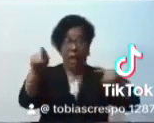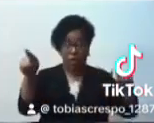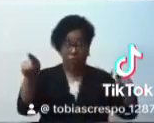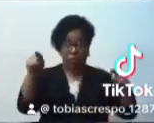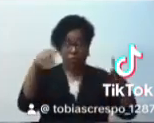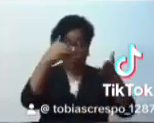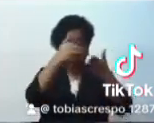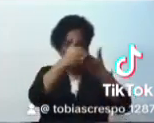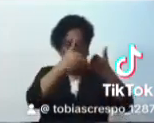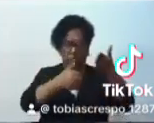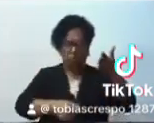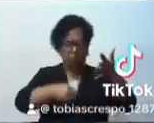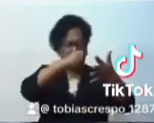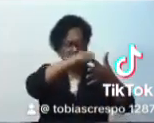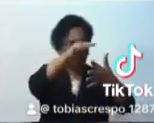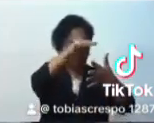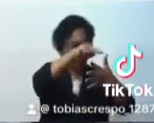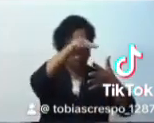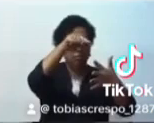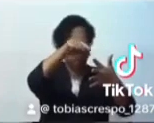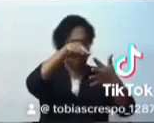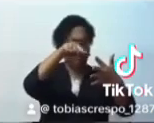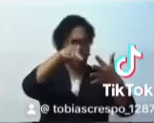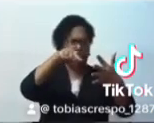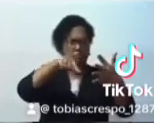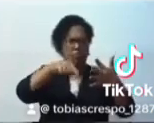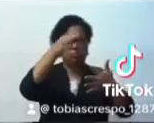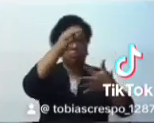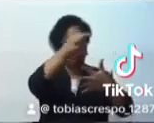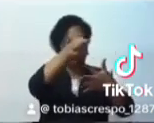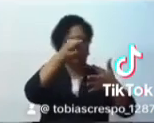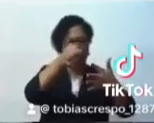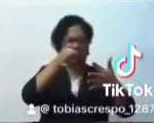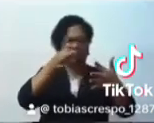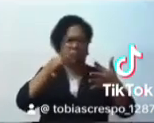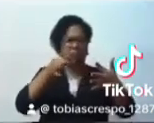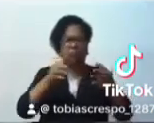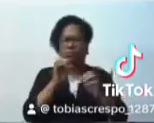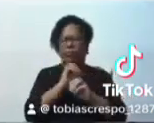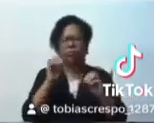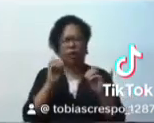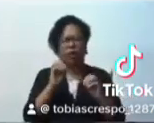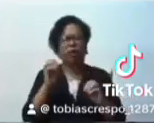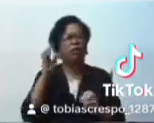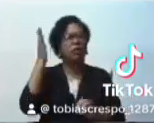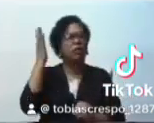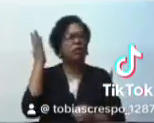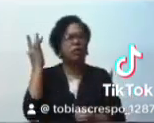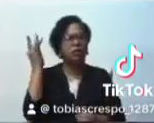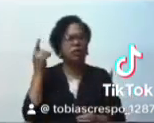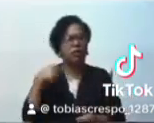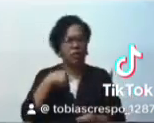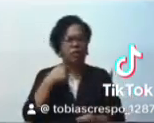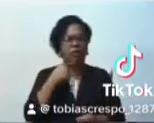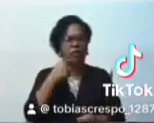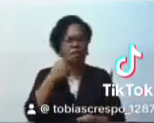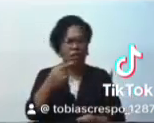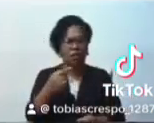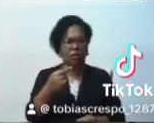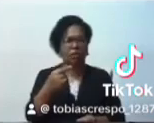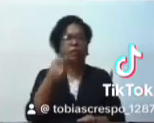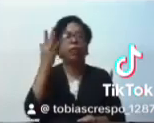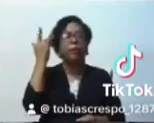digo esto? Porque la ley 6317 establece que le corresponde al